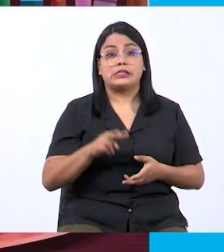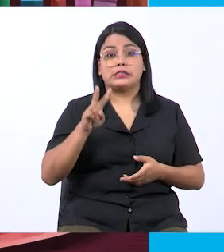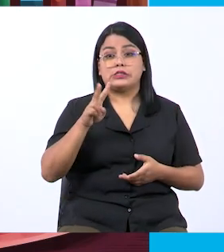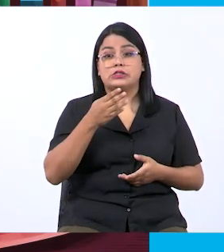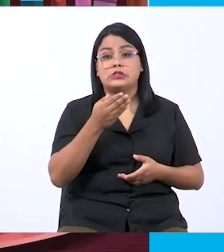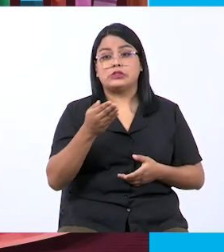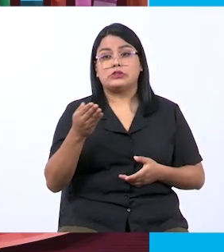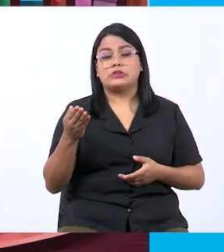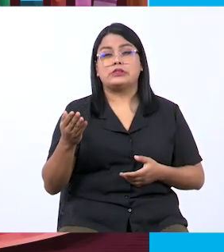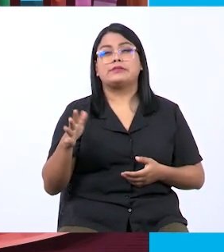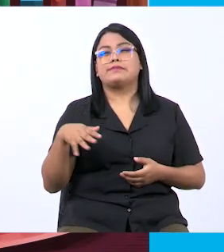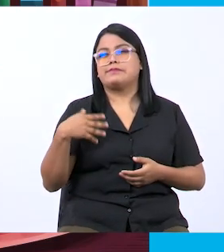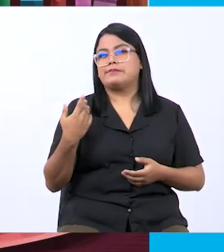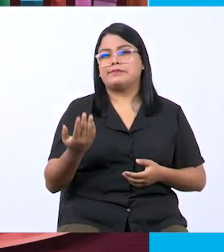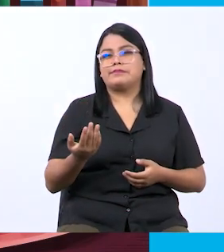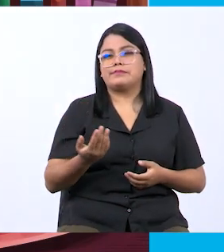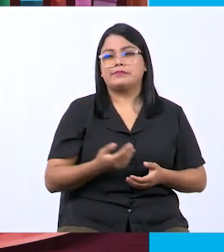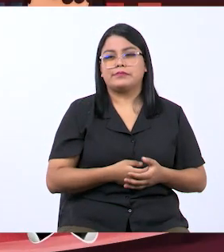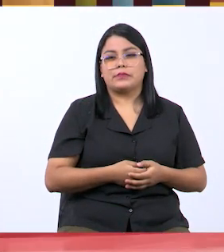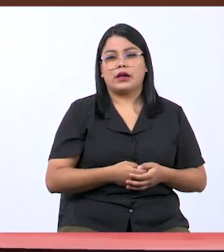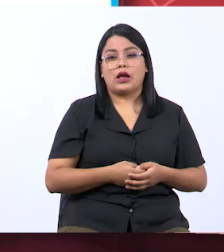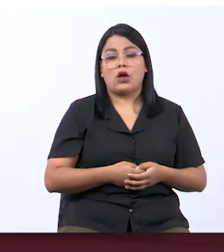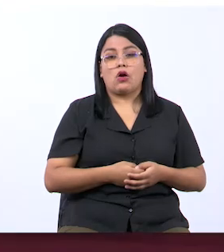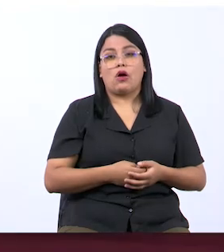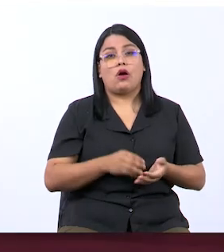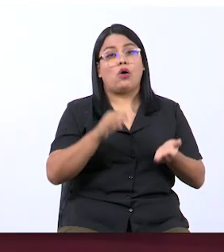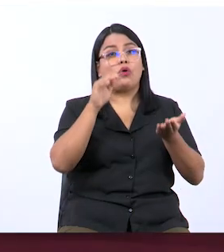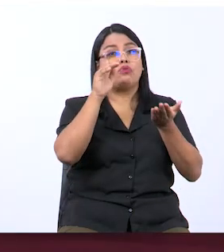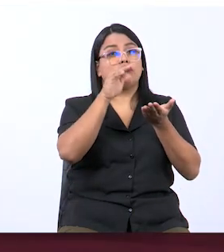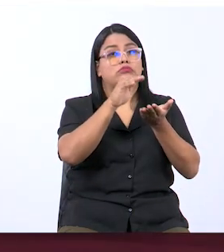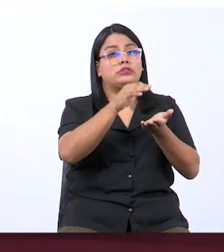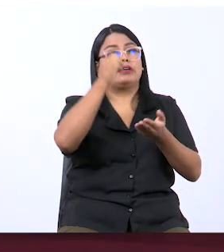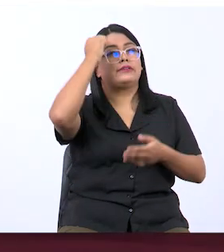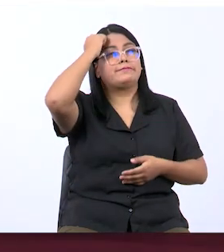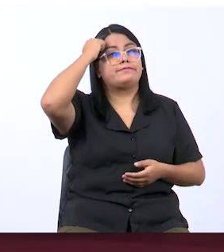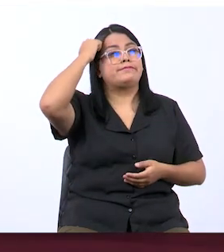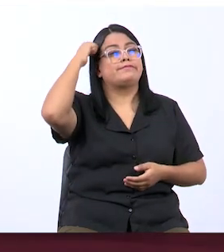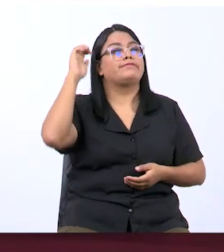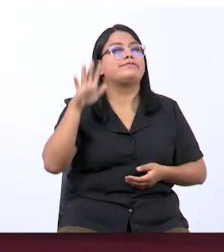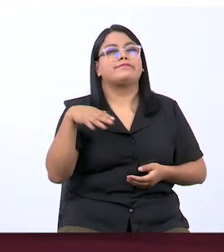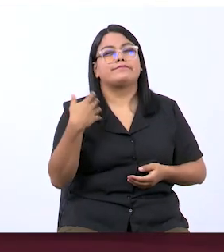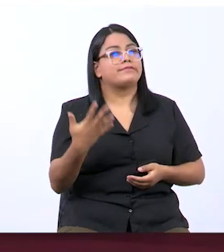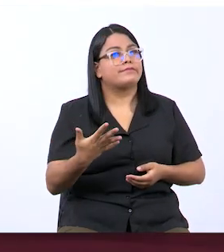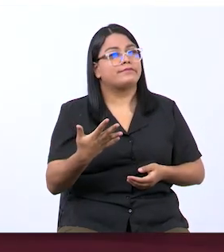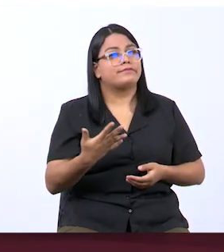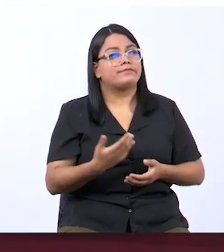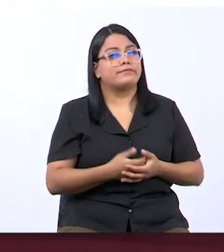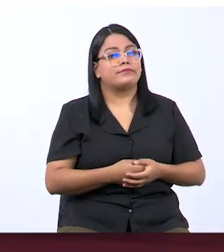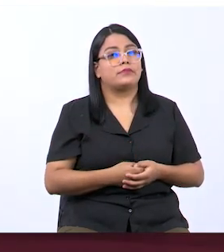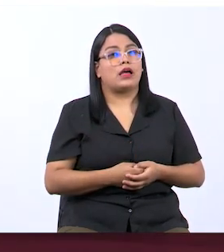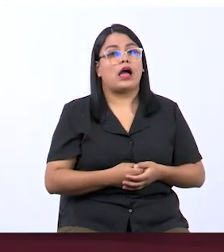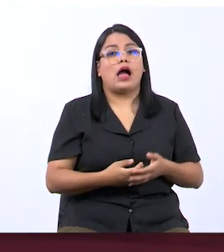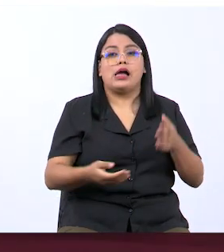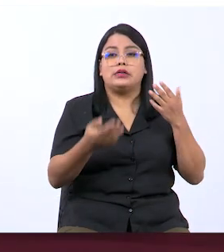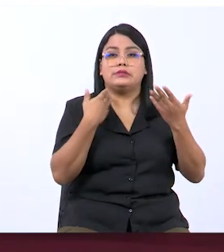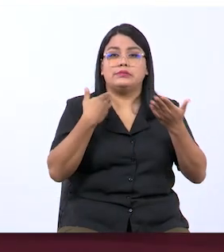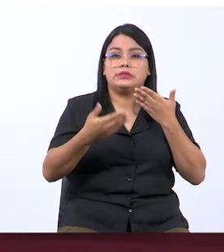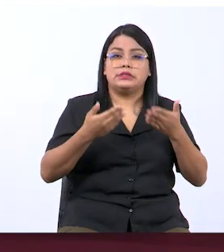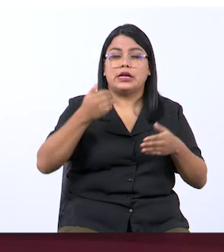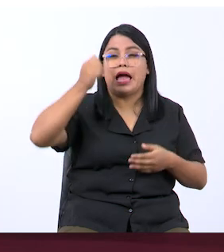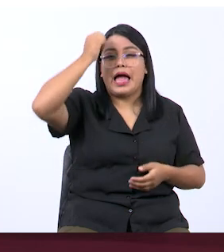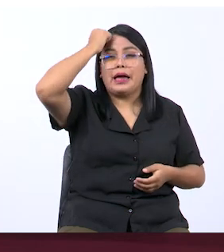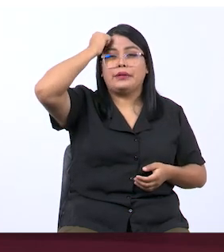2 secciones se denominan: en esta unidad aprenderás a. Esta enuncia